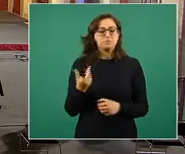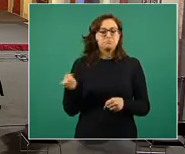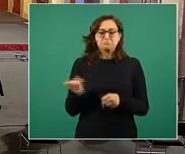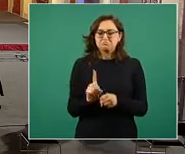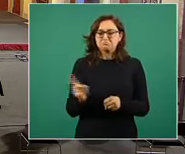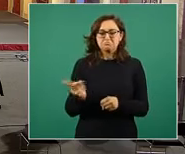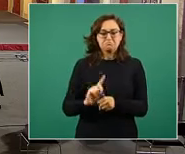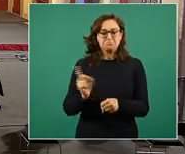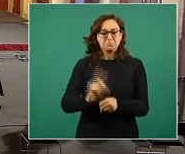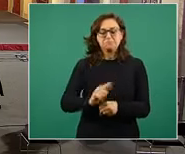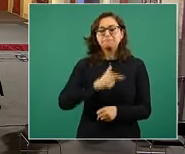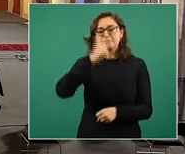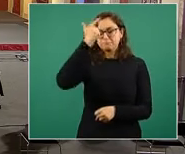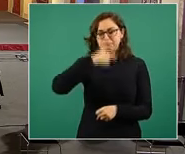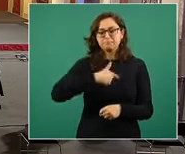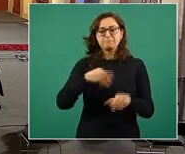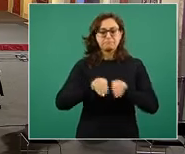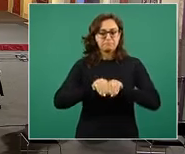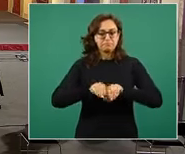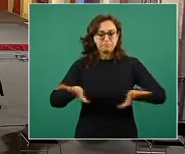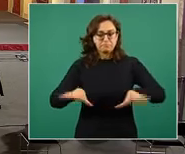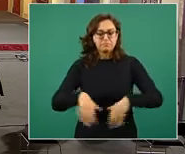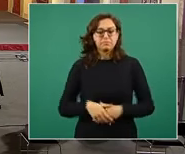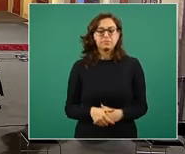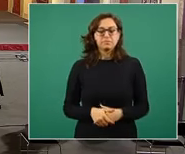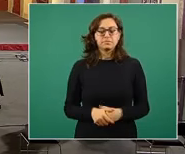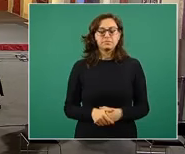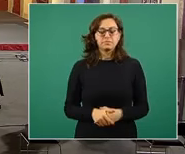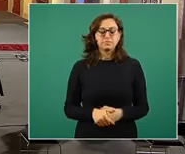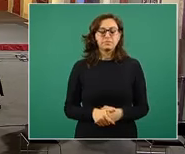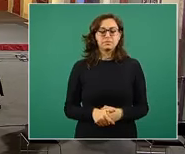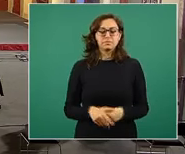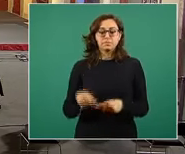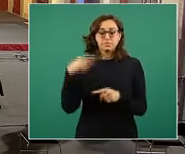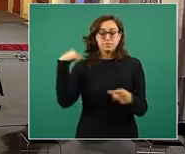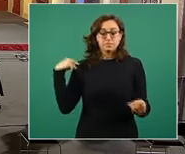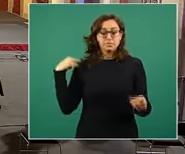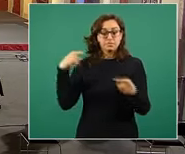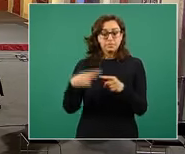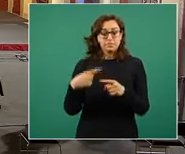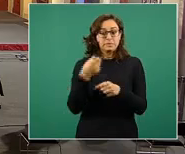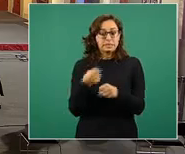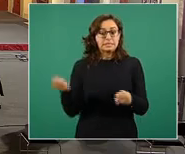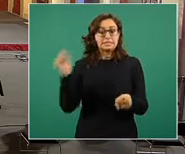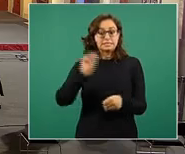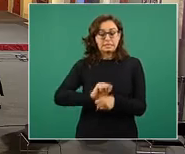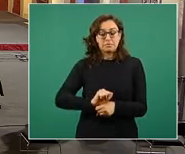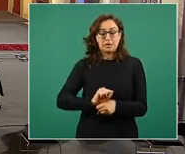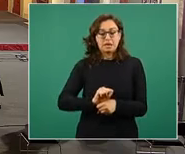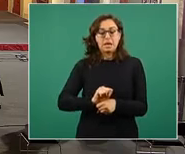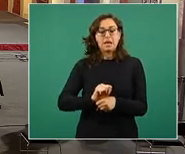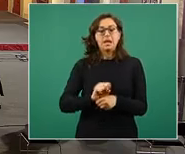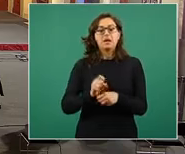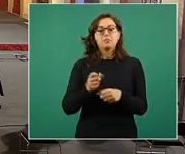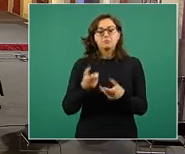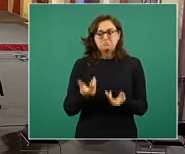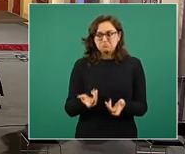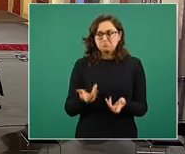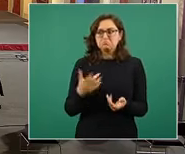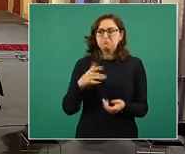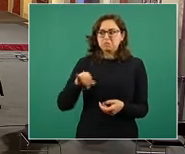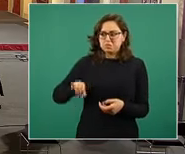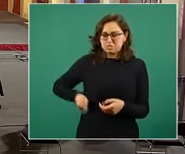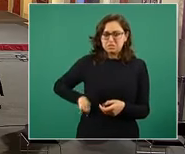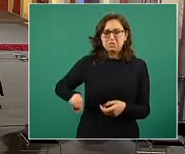noches. Hemos estado llamando la atención durante esta semana, dado que es la semana en la cual hemos tenido un